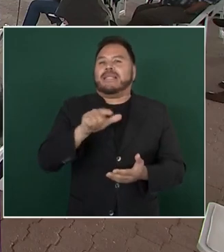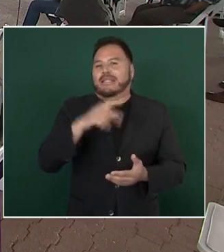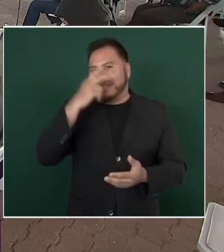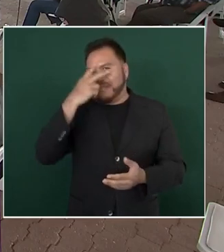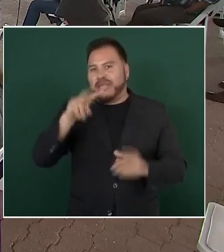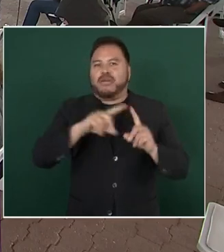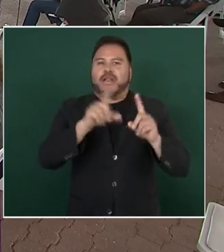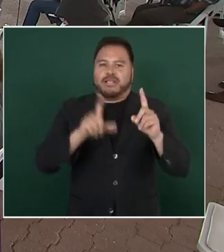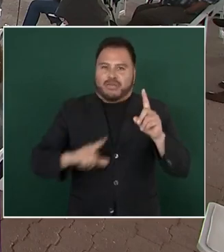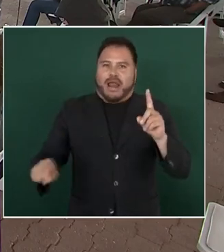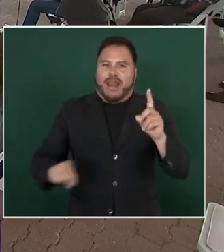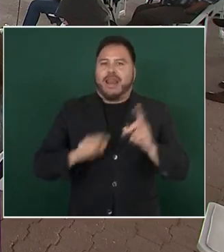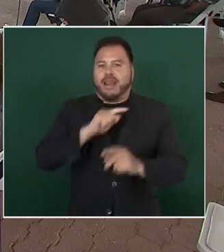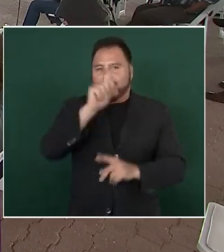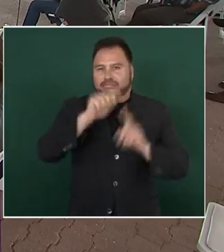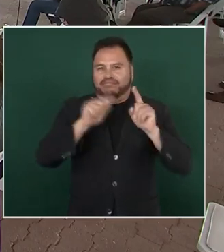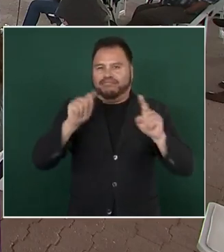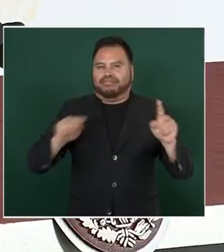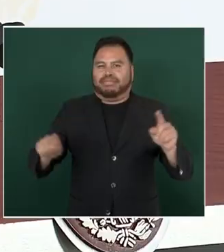del país,